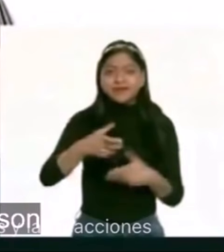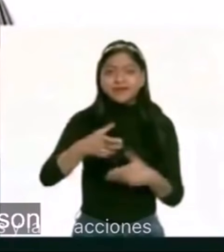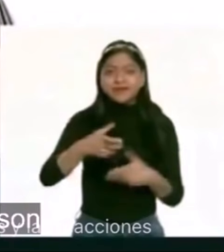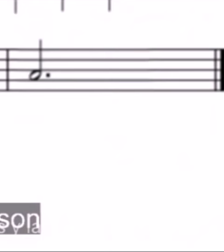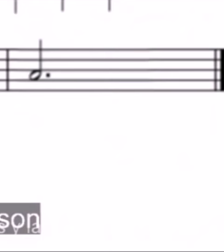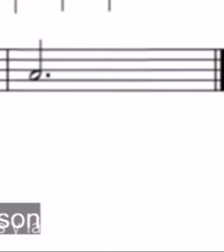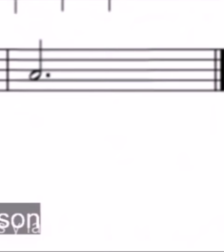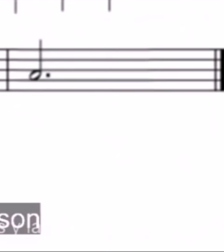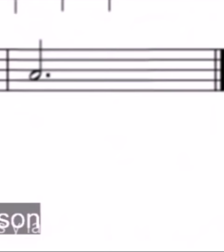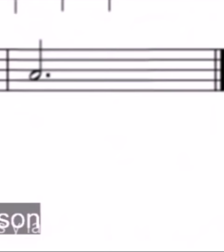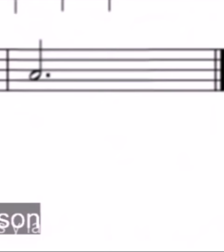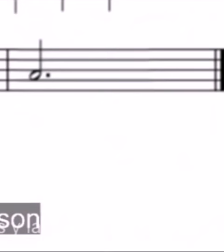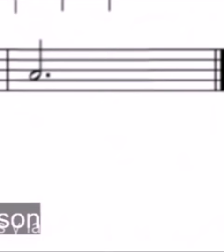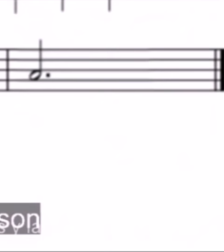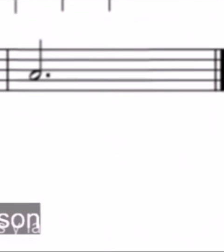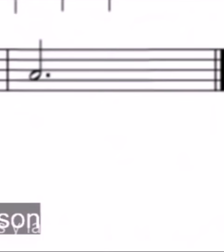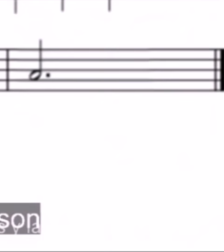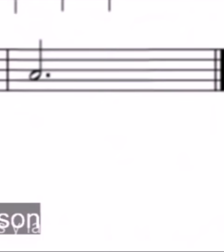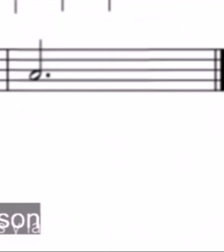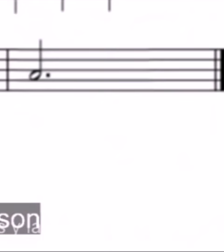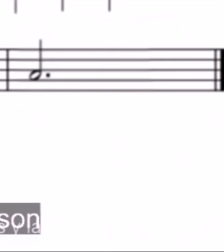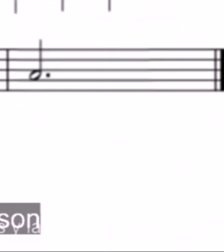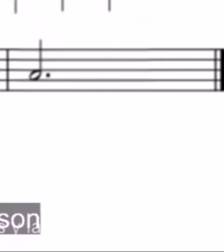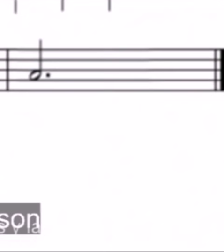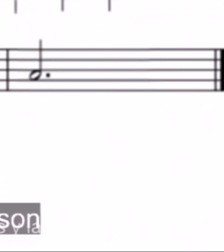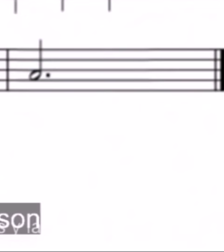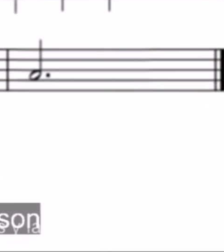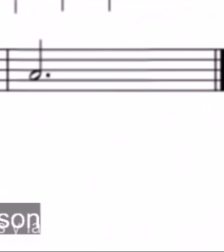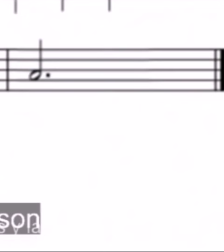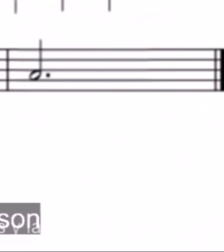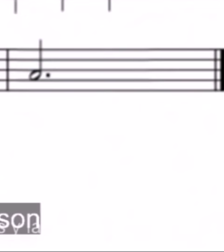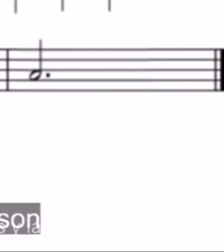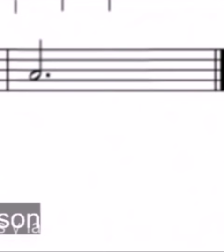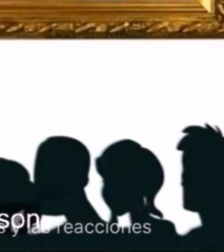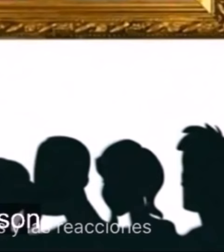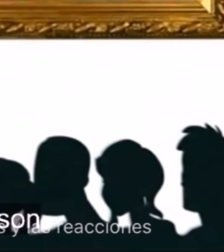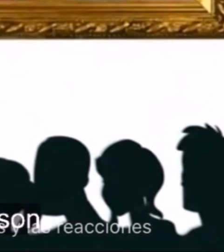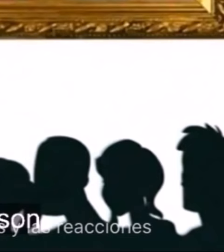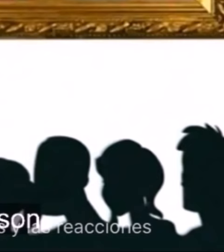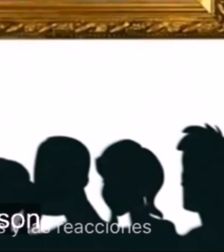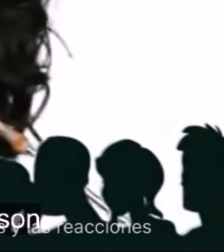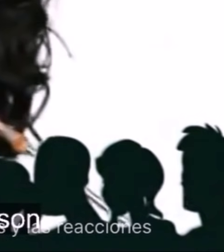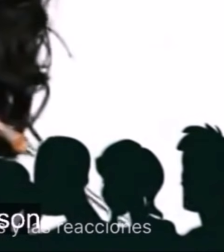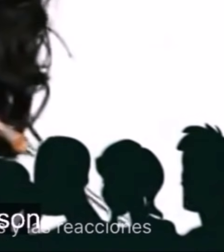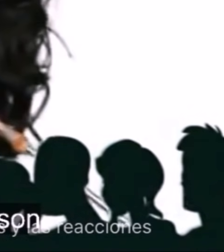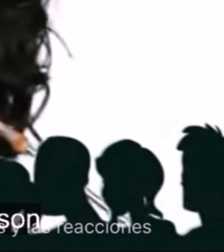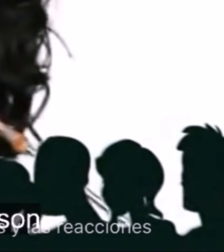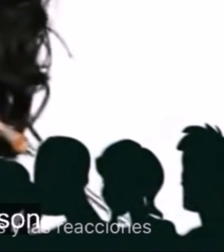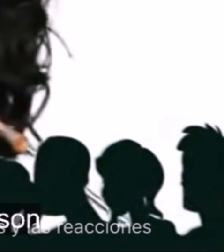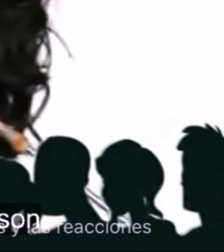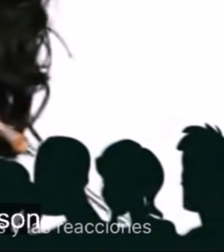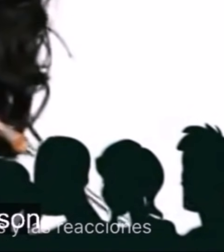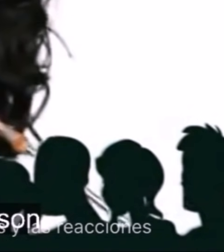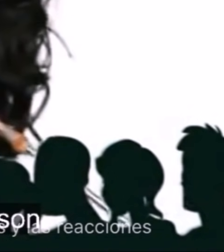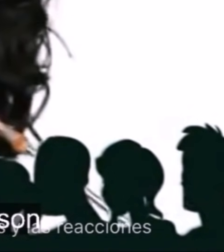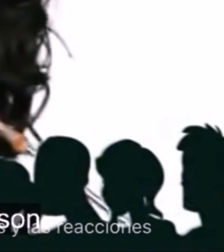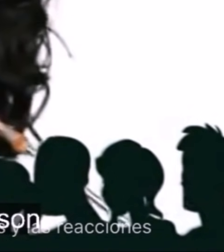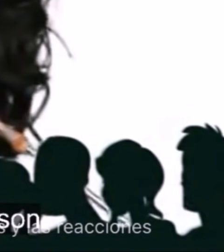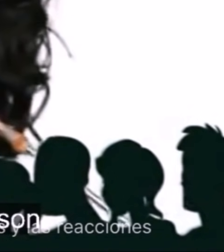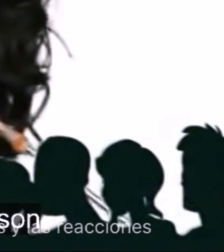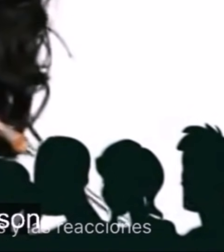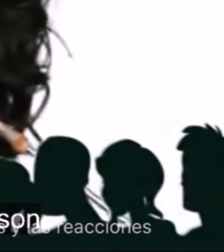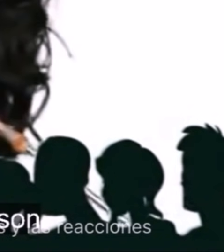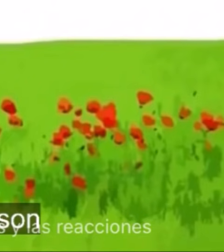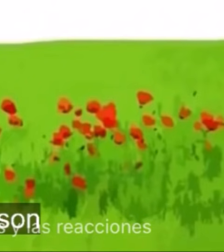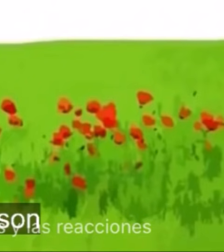y vamos a cantar las siguientes notas este es un movimiento de las cuatro estaciones de vivaldi y sería padre de tocarlo en un campo lleno de flores